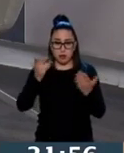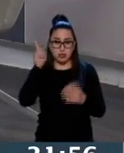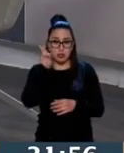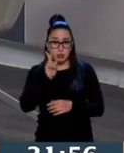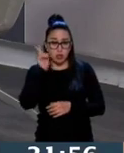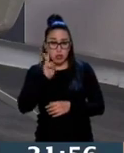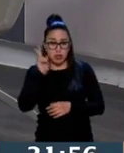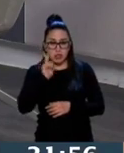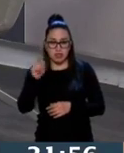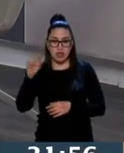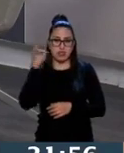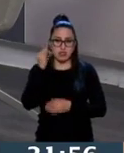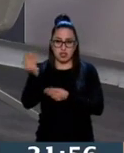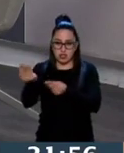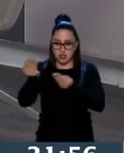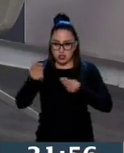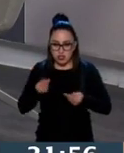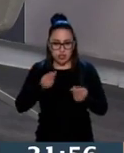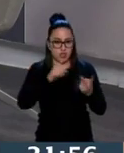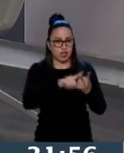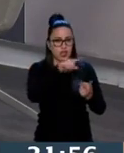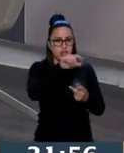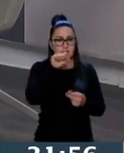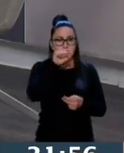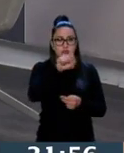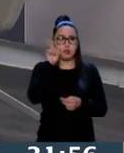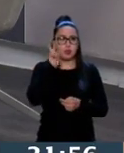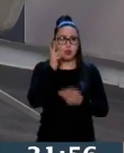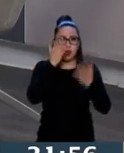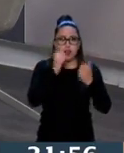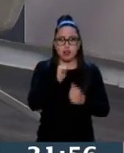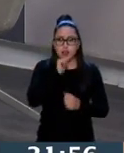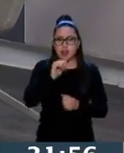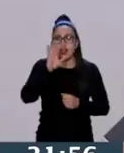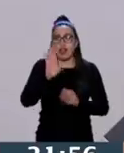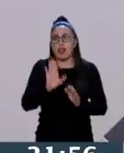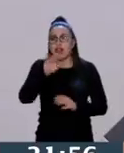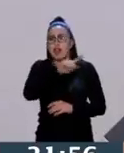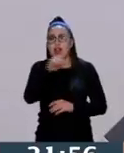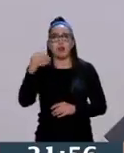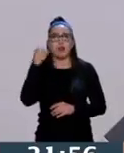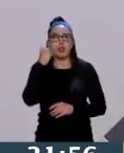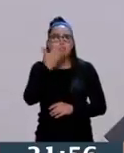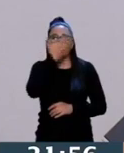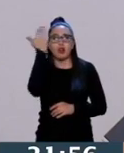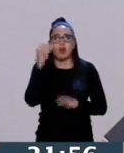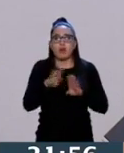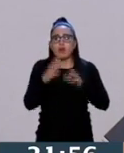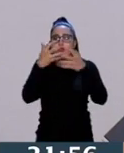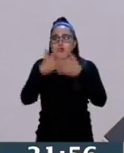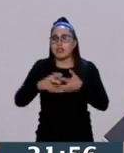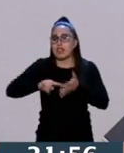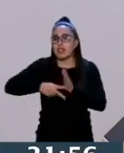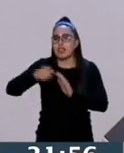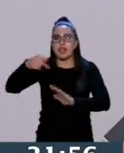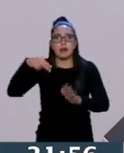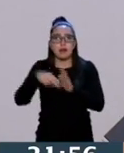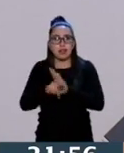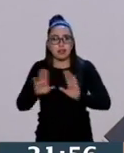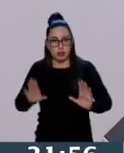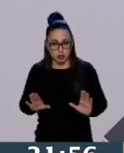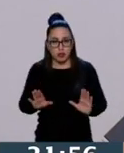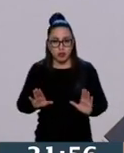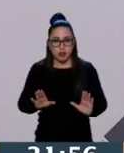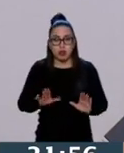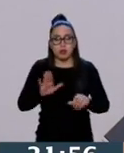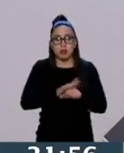decía, bueno, los abogados y los fiscales y ellos no saben de ingeniería del metro, ¿no? Esa fue la forma en la que de